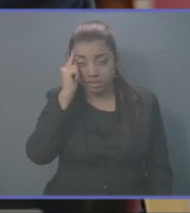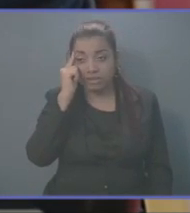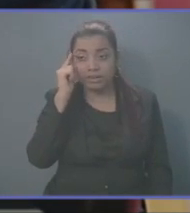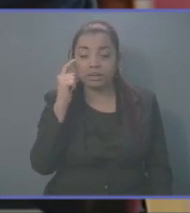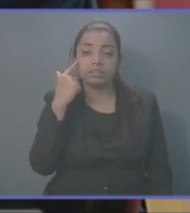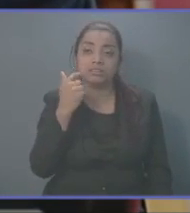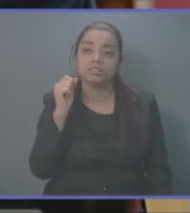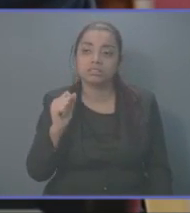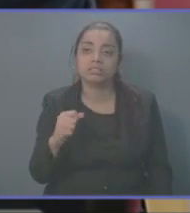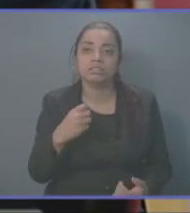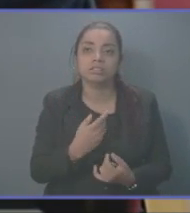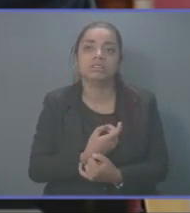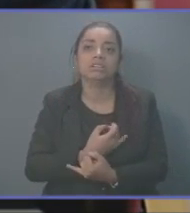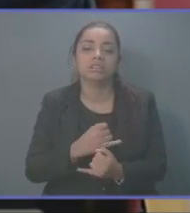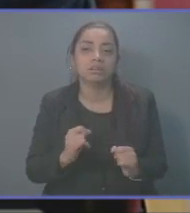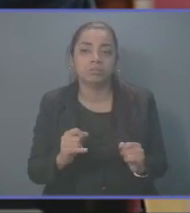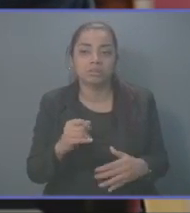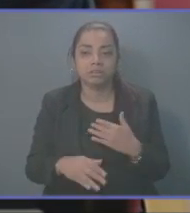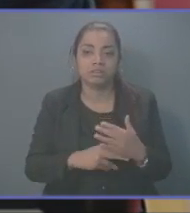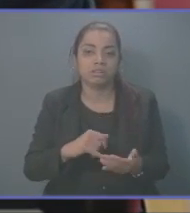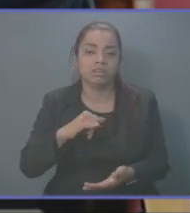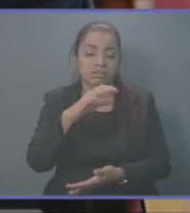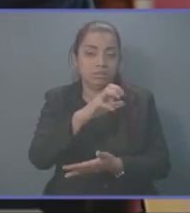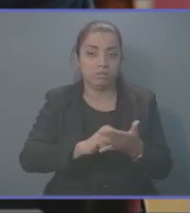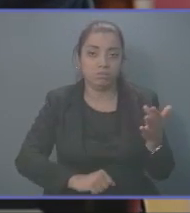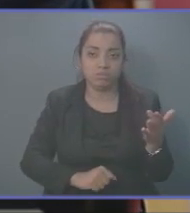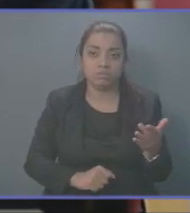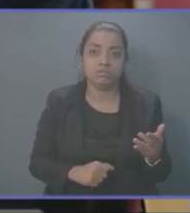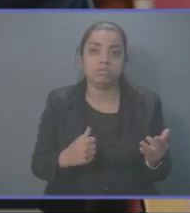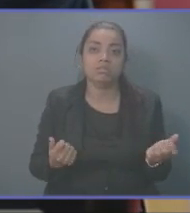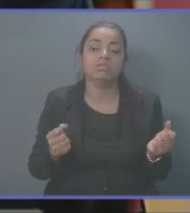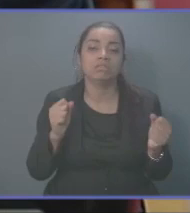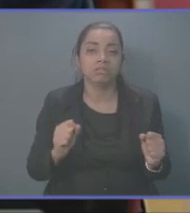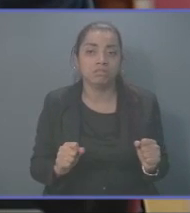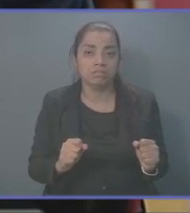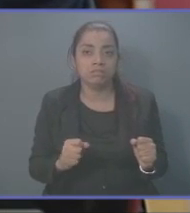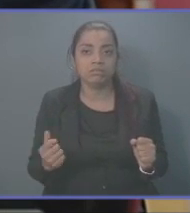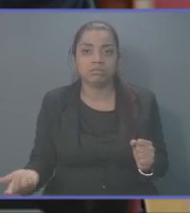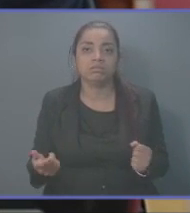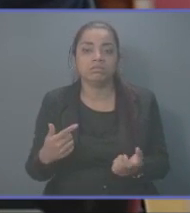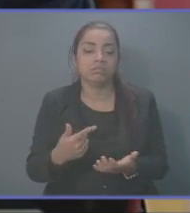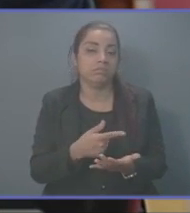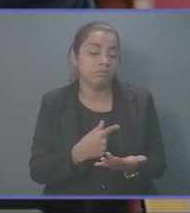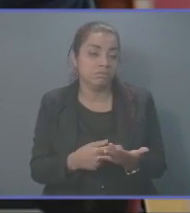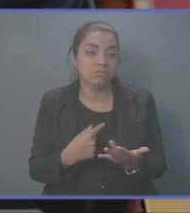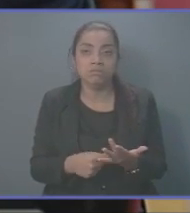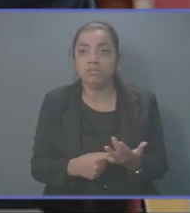independiente para cada clase de impuesto, anticipo, retenciones o